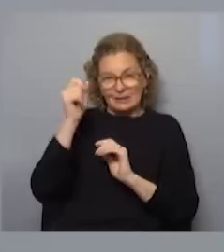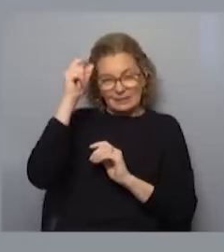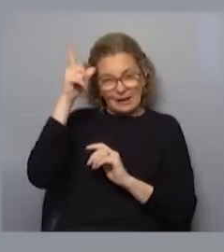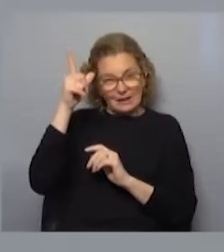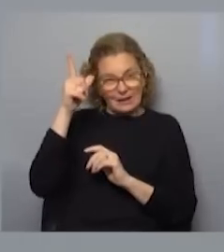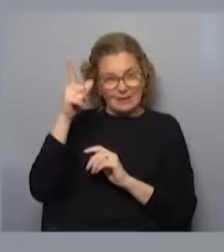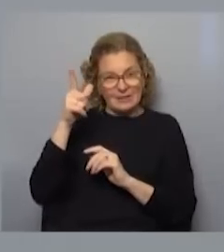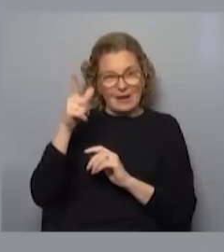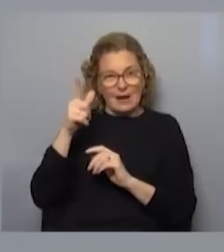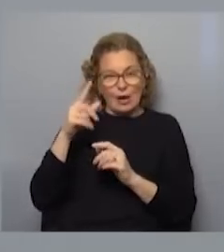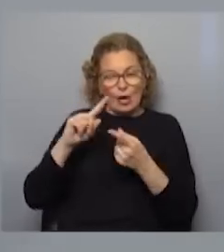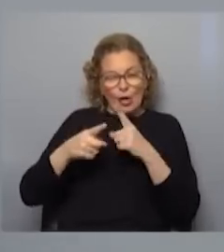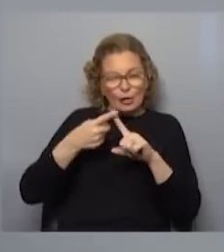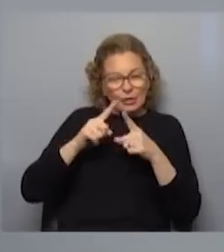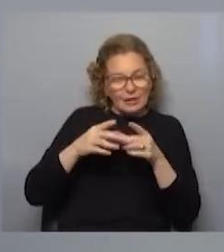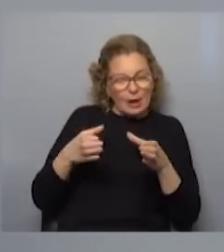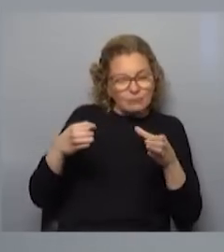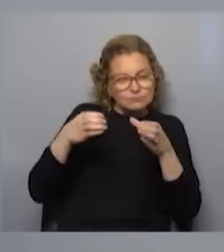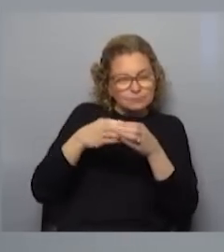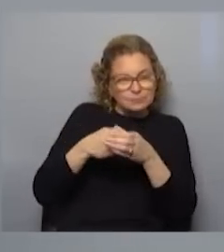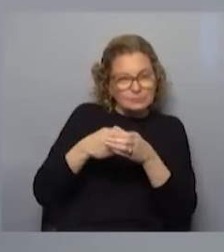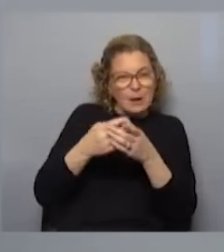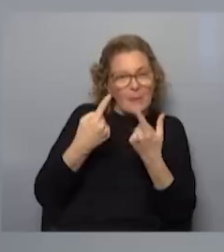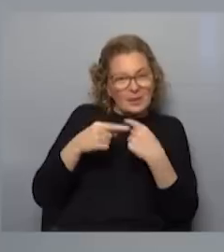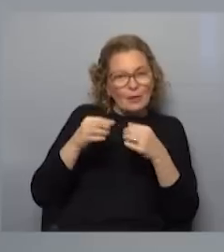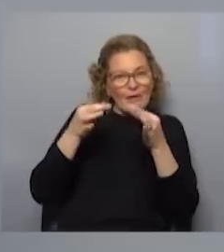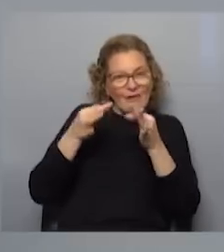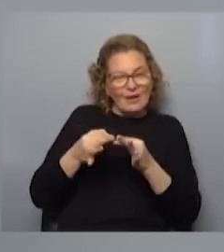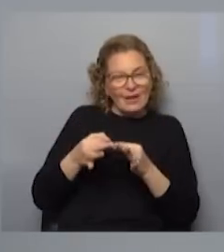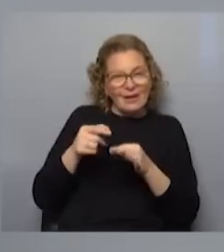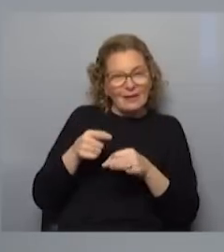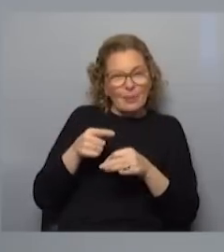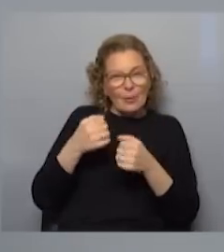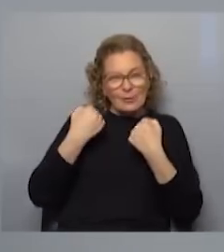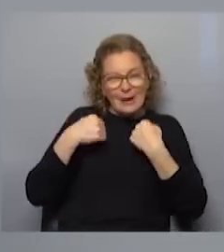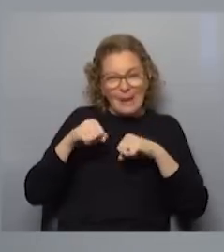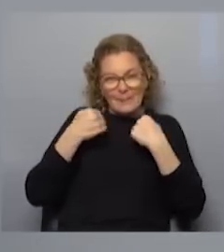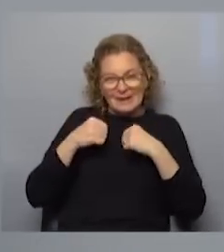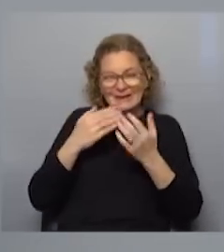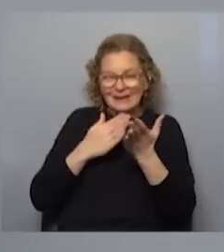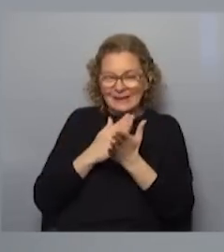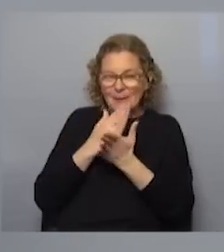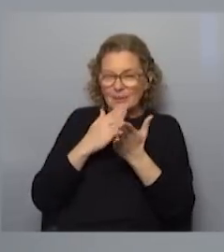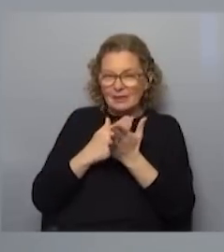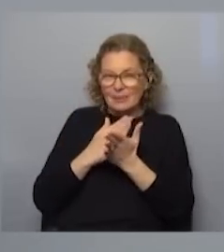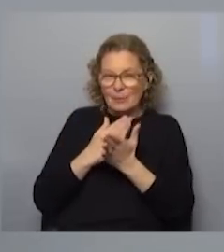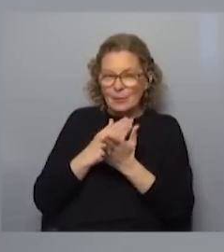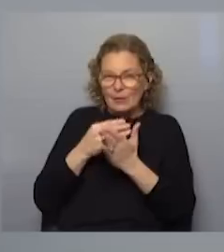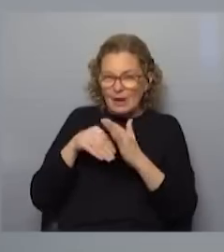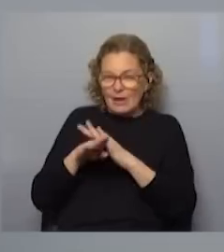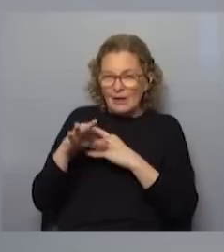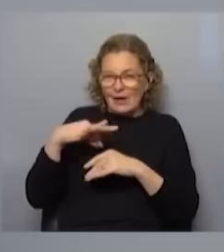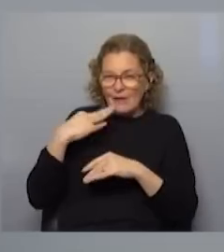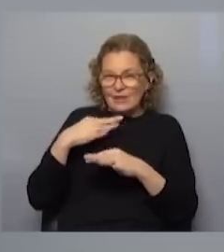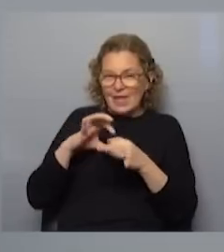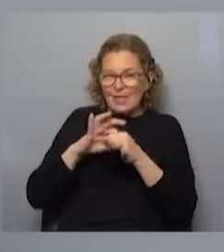estratégica los coordina los unifica pero que realmente tienen una práctica permanente de influir en la vida